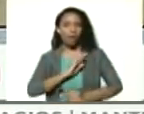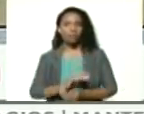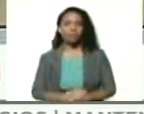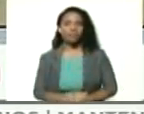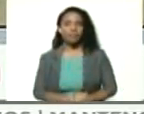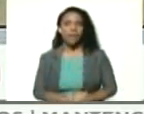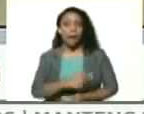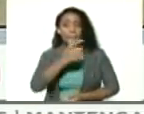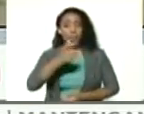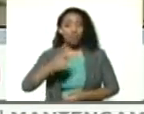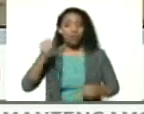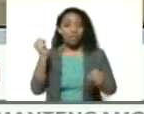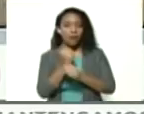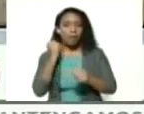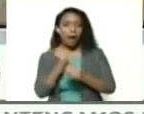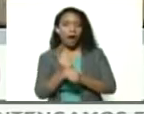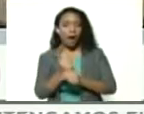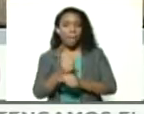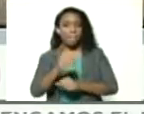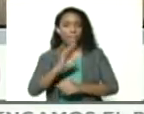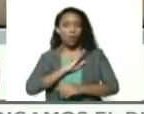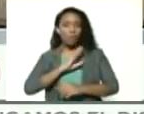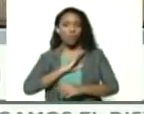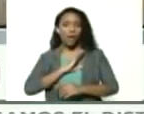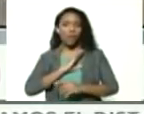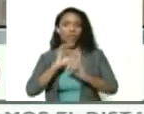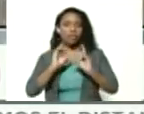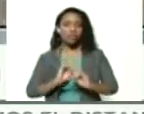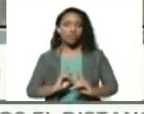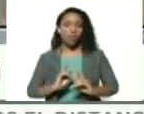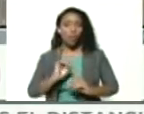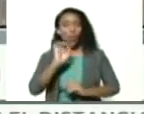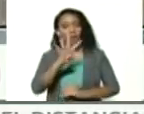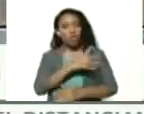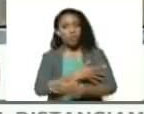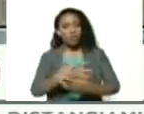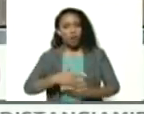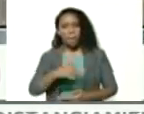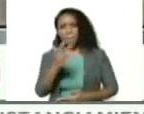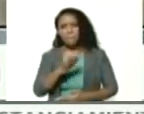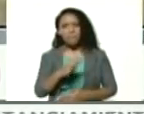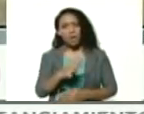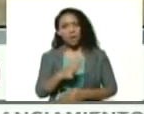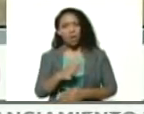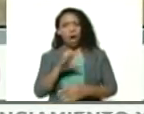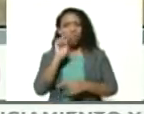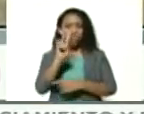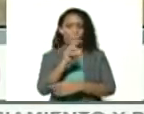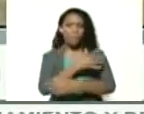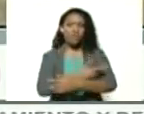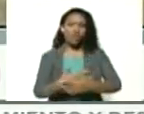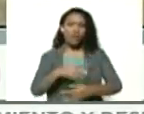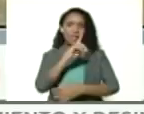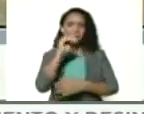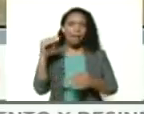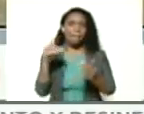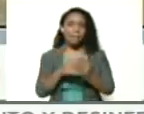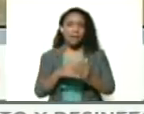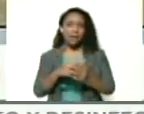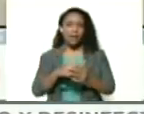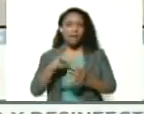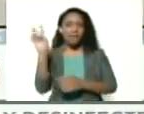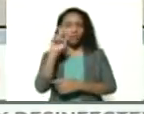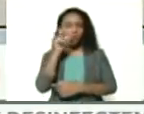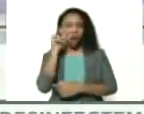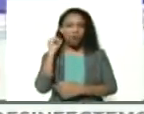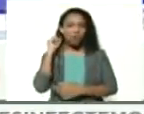a la gente que trabaja por cuenta propia, más de 4 millones, para proteger a 2.100.000 venezolanos que